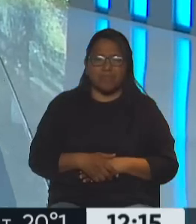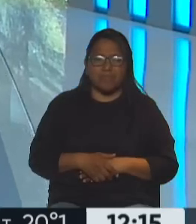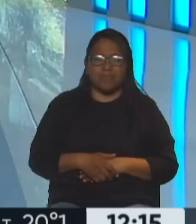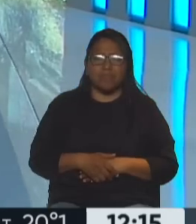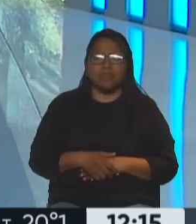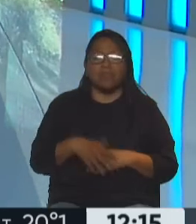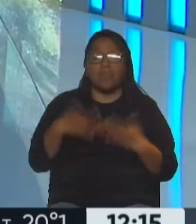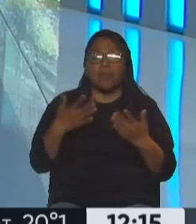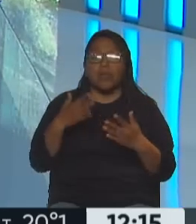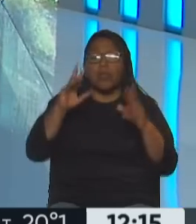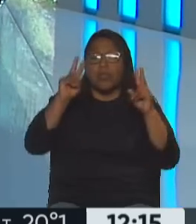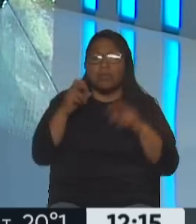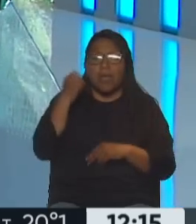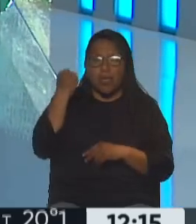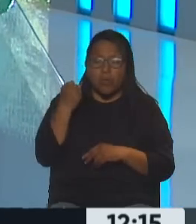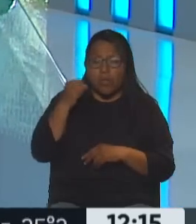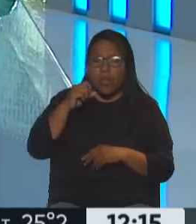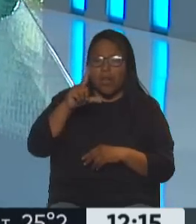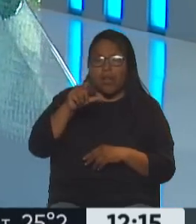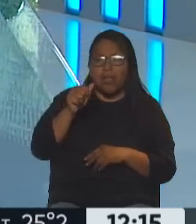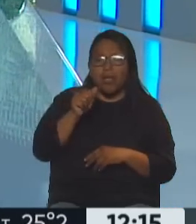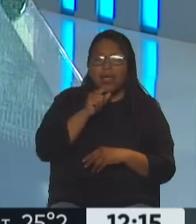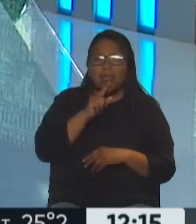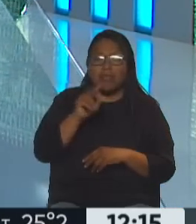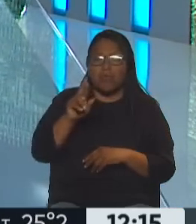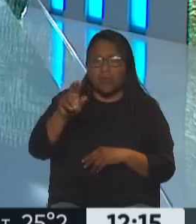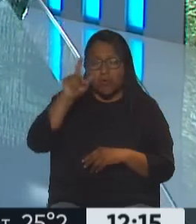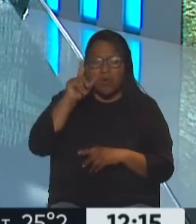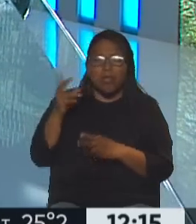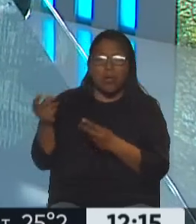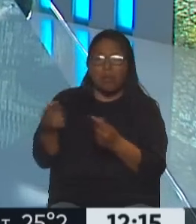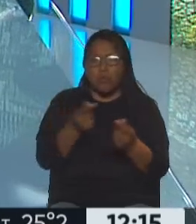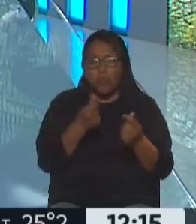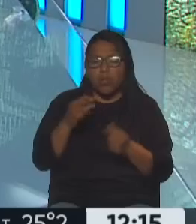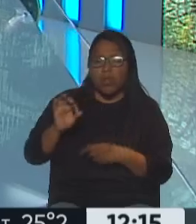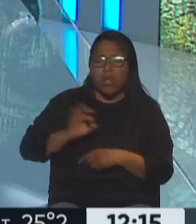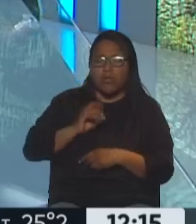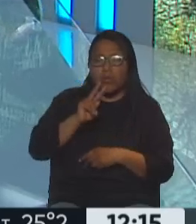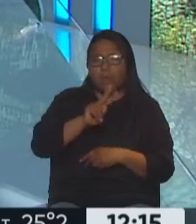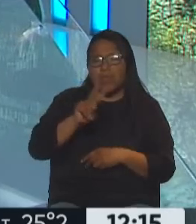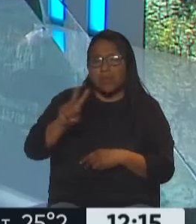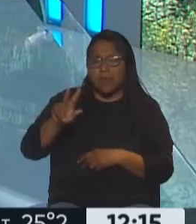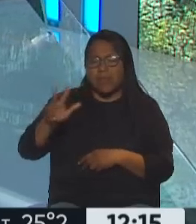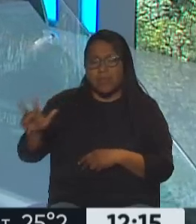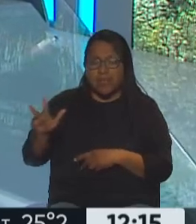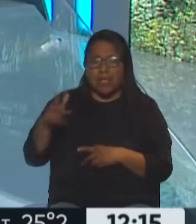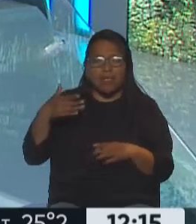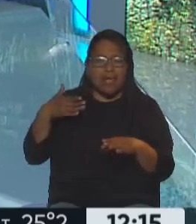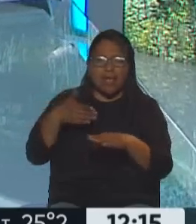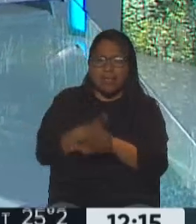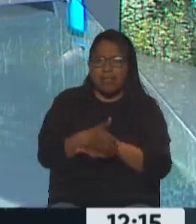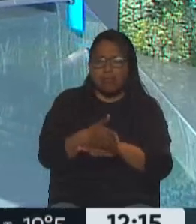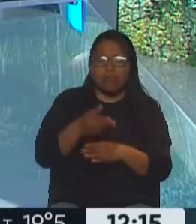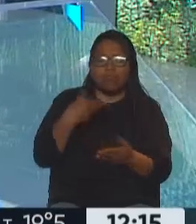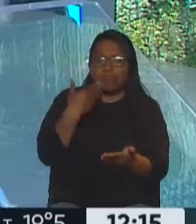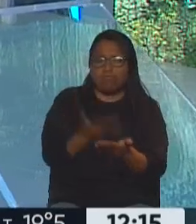Bien, hablamos de economía, hablamos con Raúl de la Torre. La cuestión pasa por el presupuesto 2023 que ya ingresó en el Congreso de la Nación y